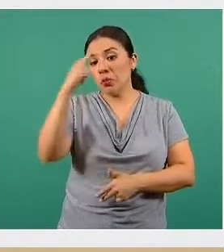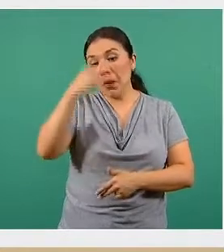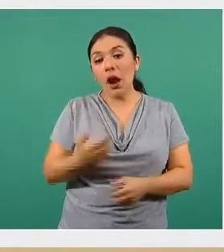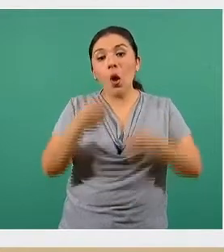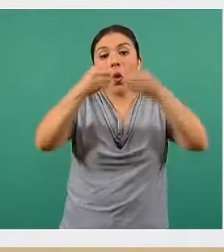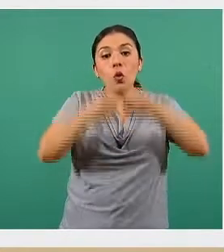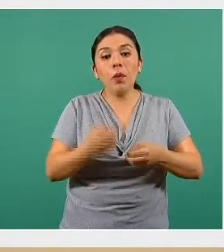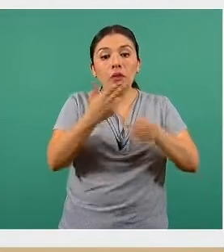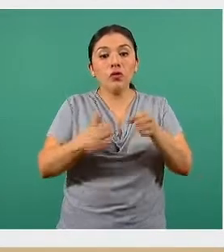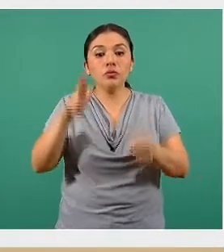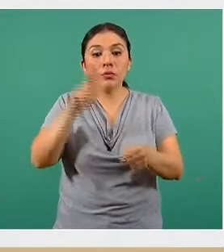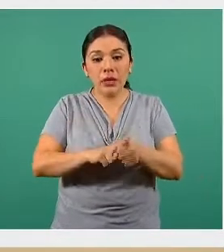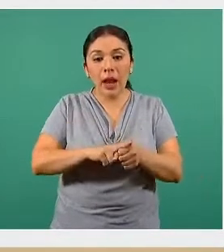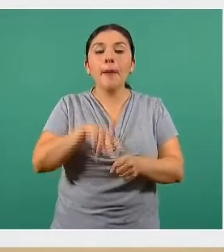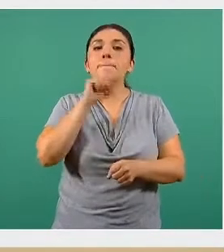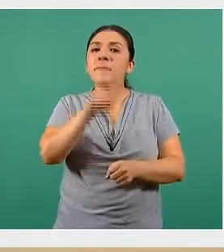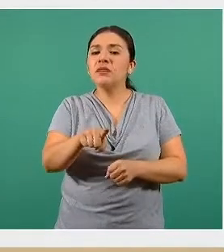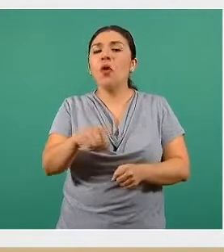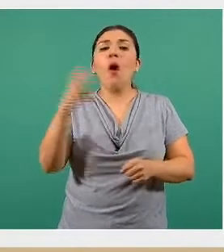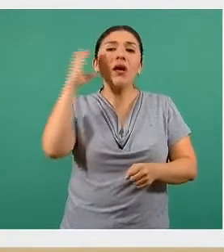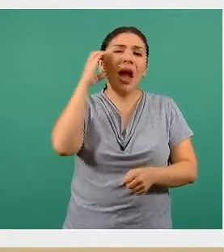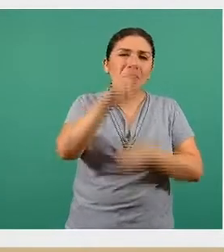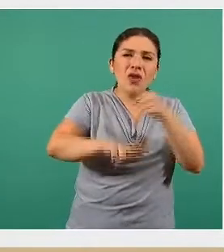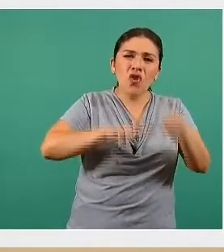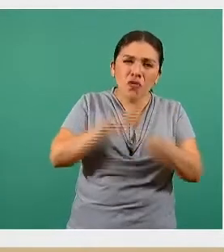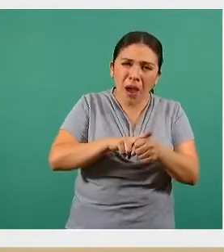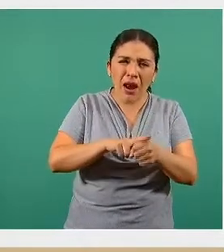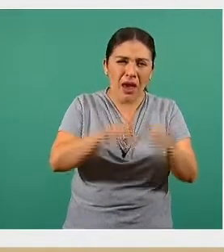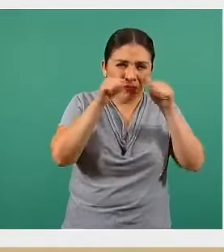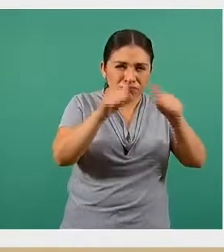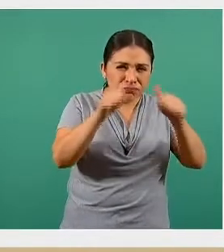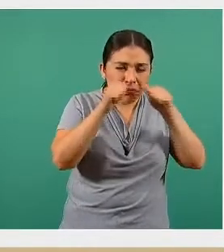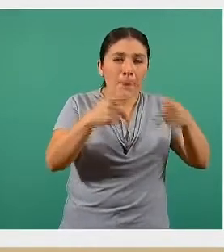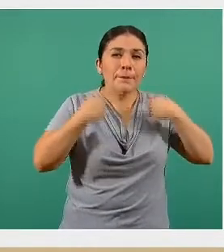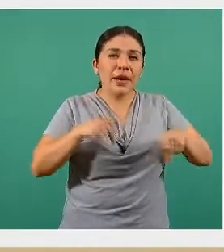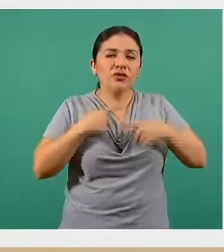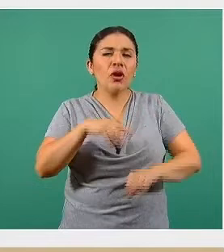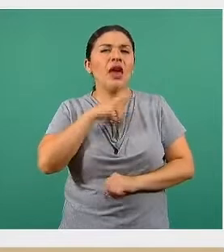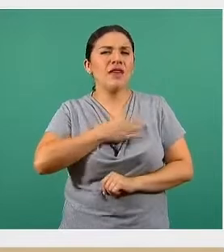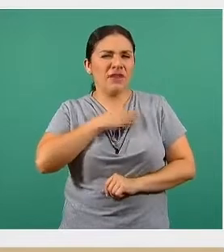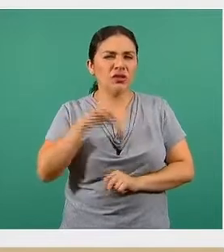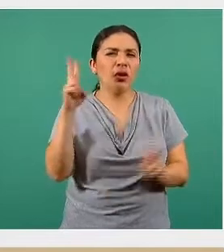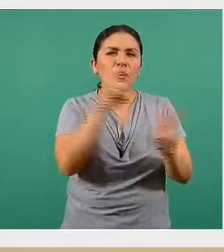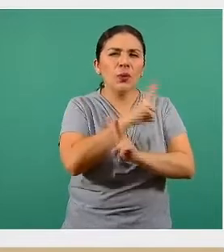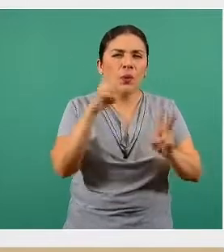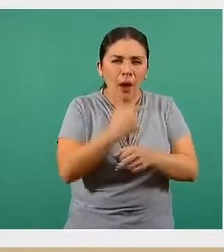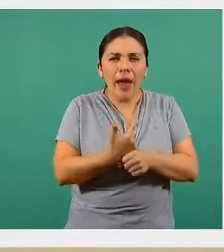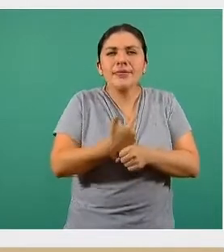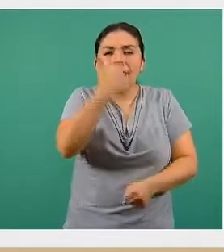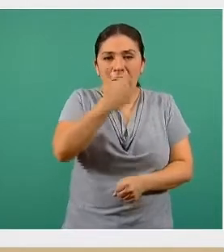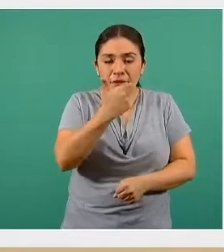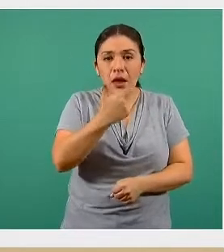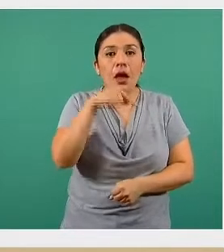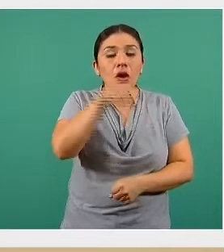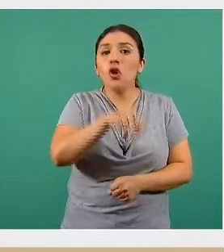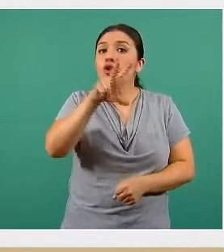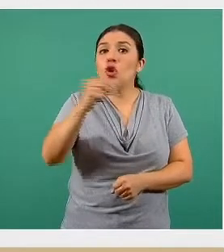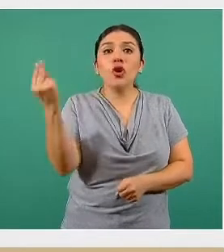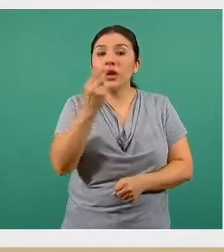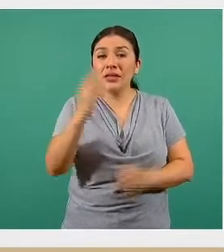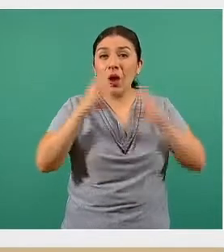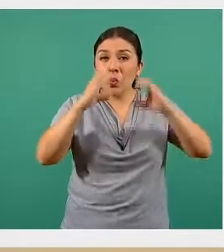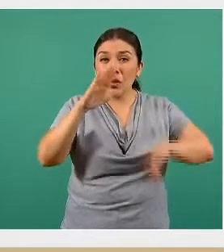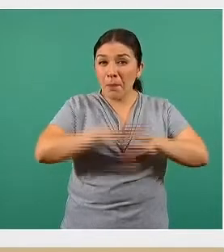ocupación hospitalaria, tanto para camas generales que atienden a personas con infección respiratoria aguda grave, que no requieren